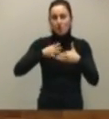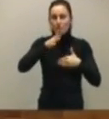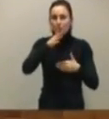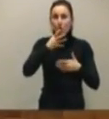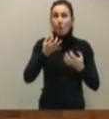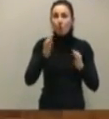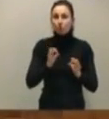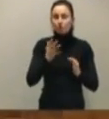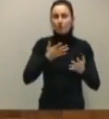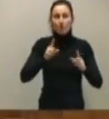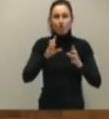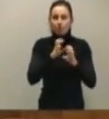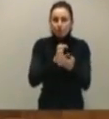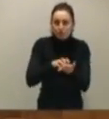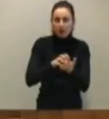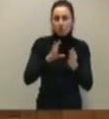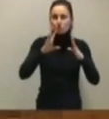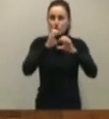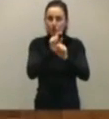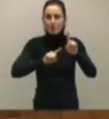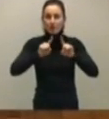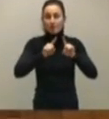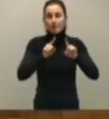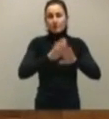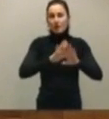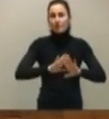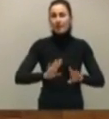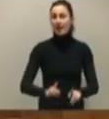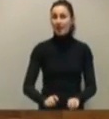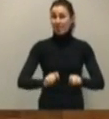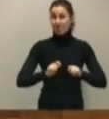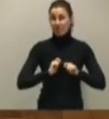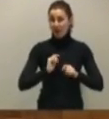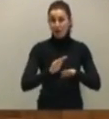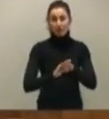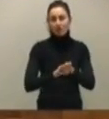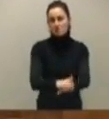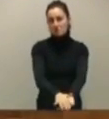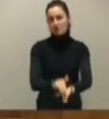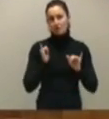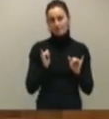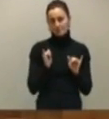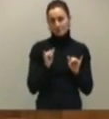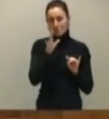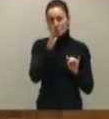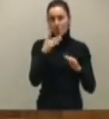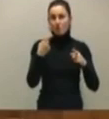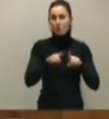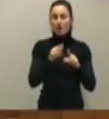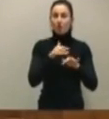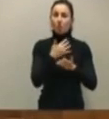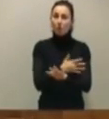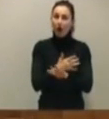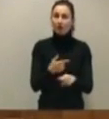de toda esta marea de incertidumbres. Ellos no perdonarían que siguiésemos coqueteando un año